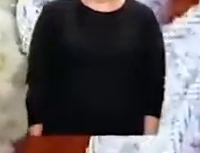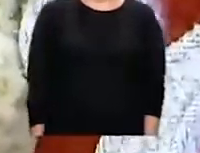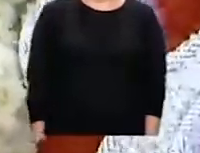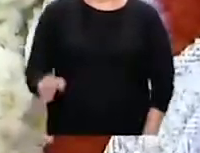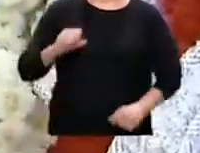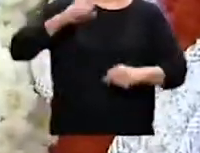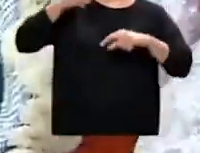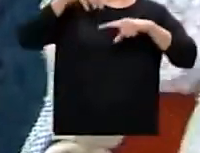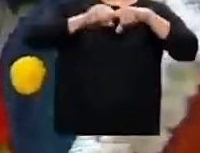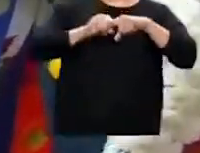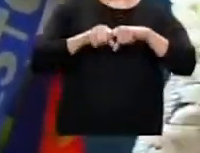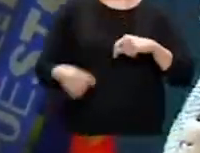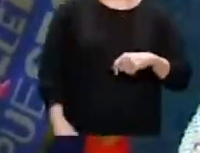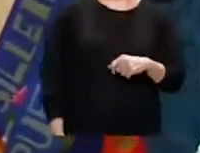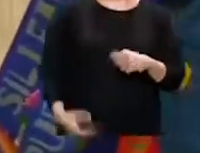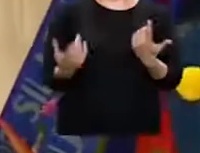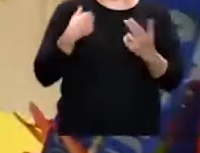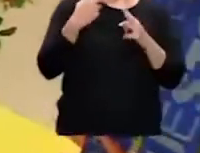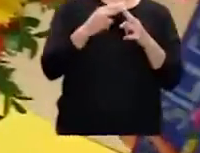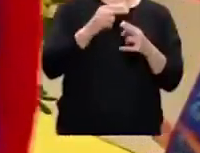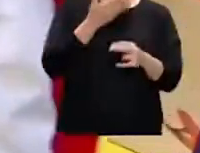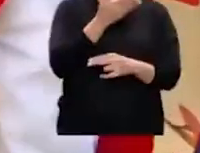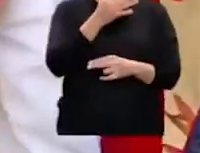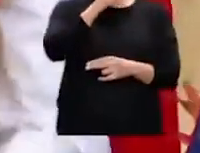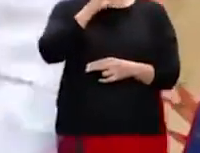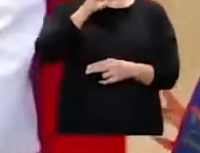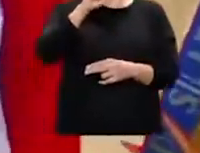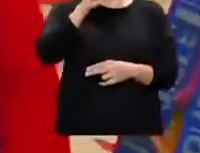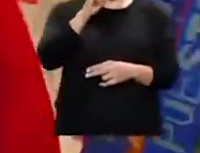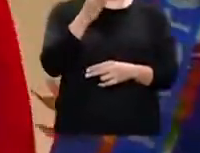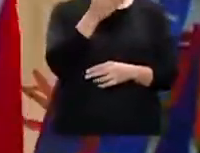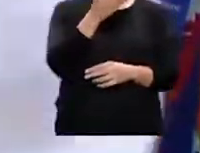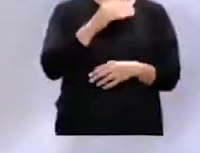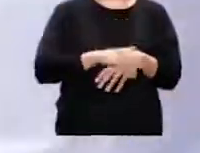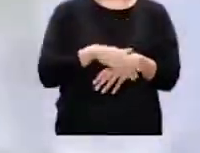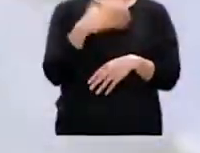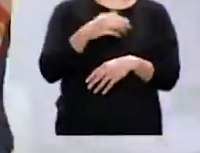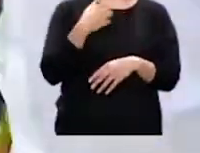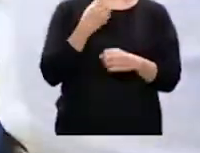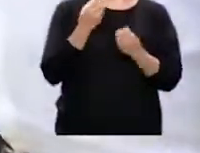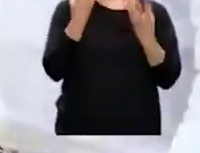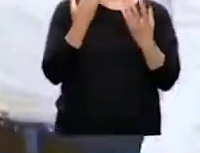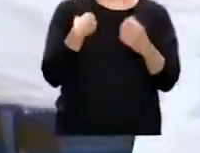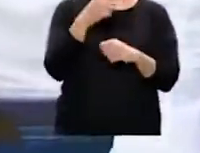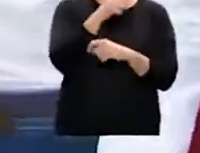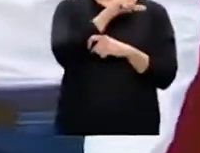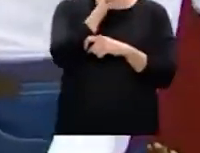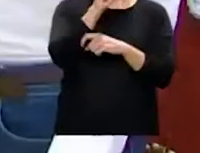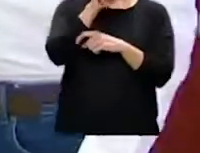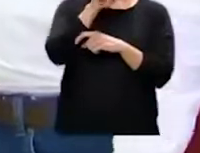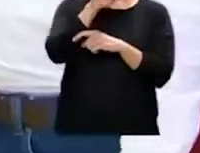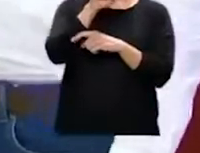Primer puesto de la silleta comercial, Julián Darío Alzate Cárdenas, número de contrato